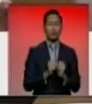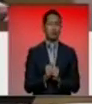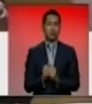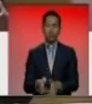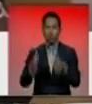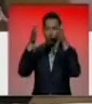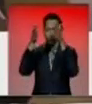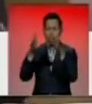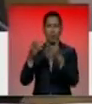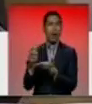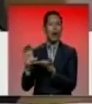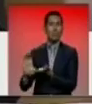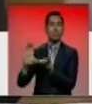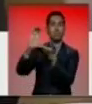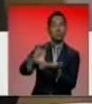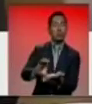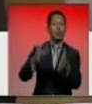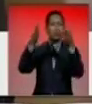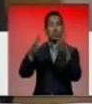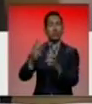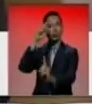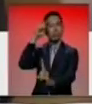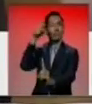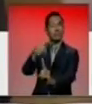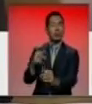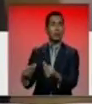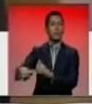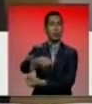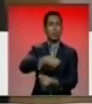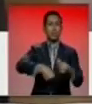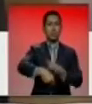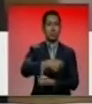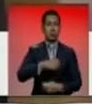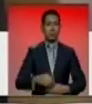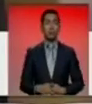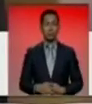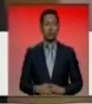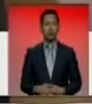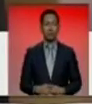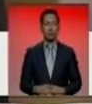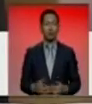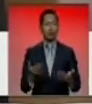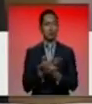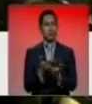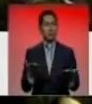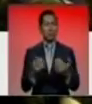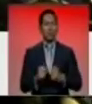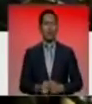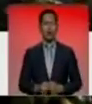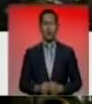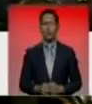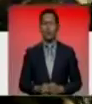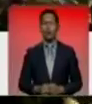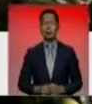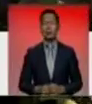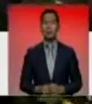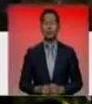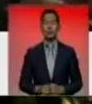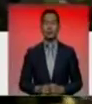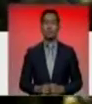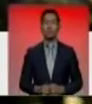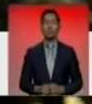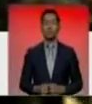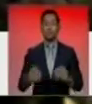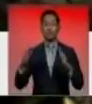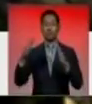destinados específicamente a inversión. Ahora se va a invertir directamente en la gente pobre. Los adultos mayores no quedan fuera del plan